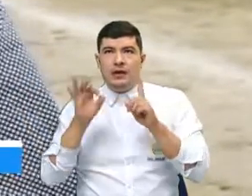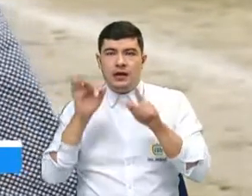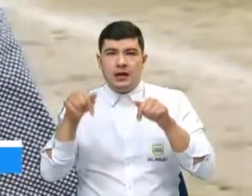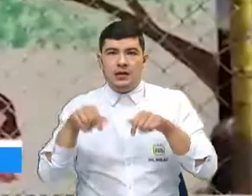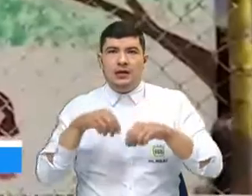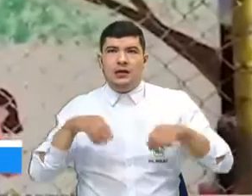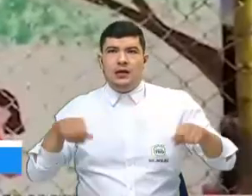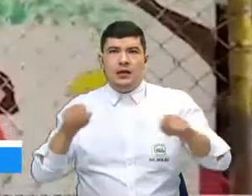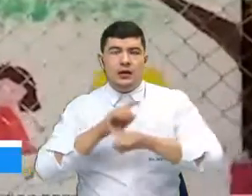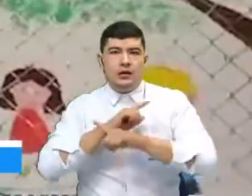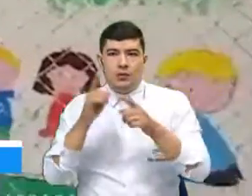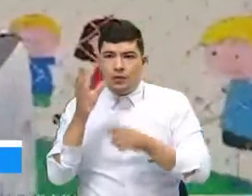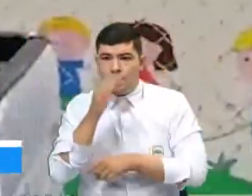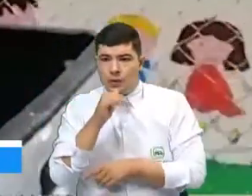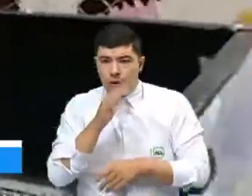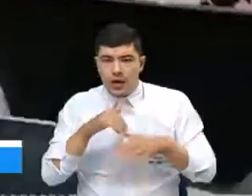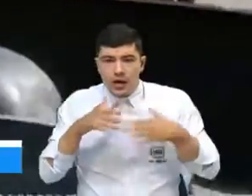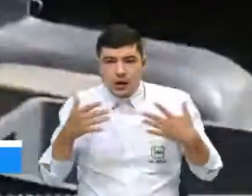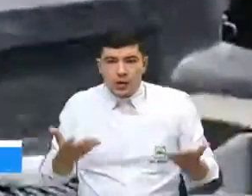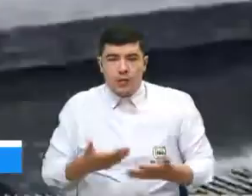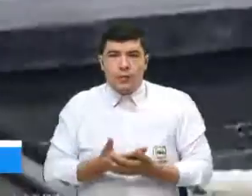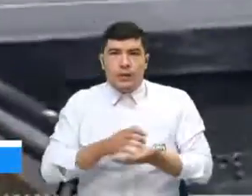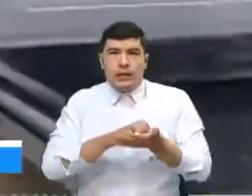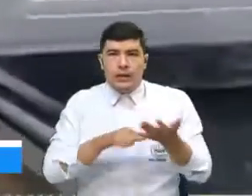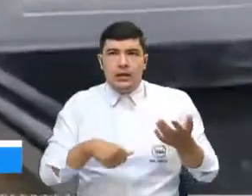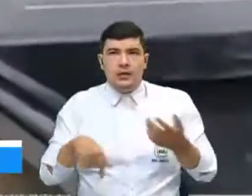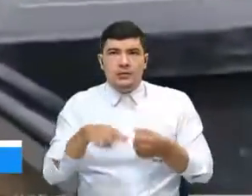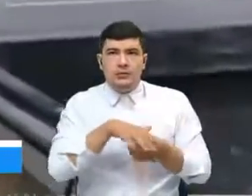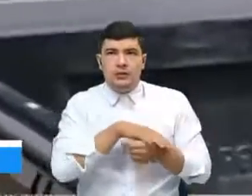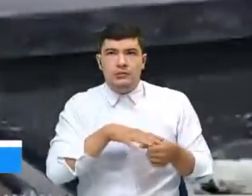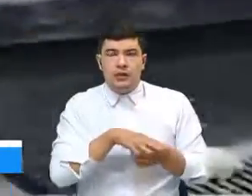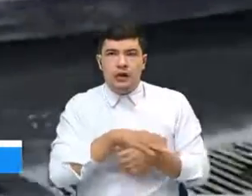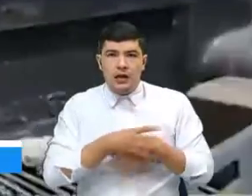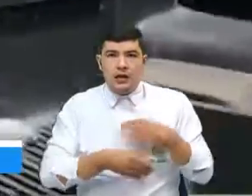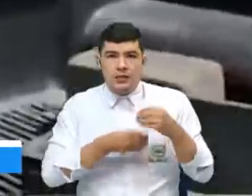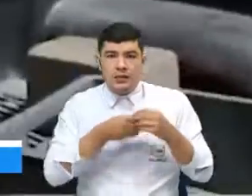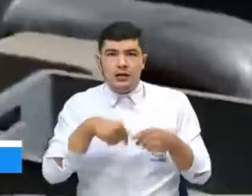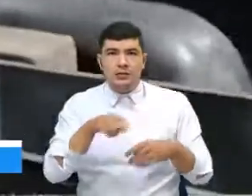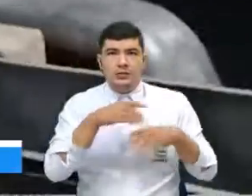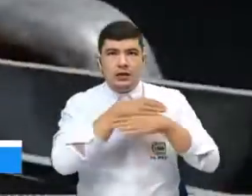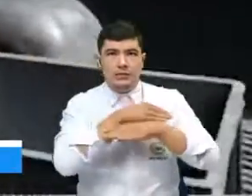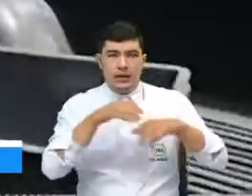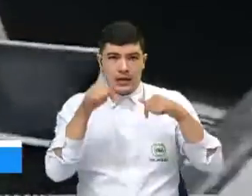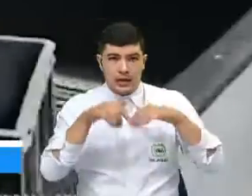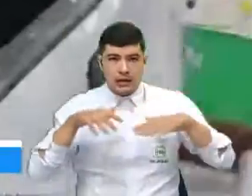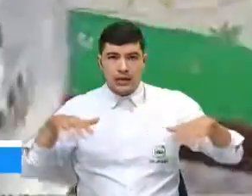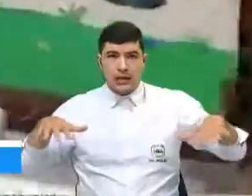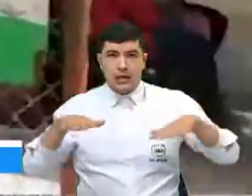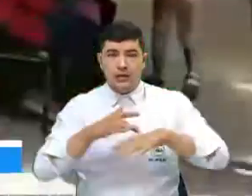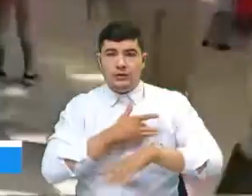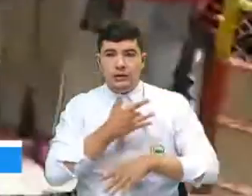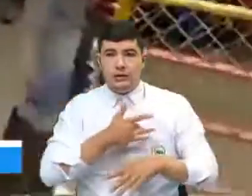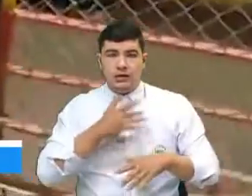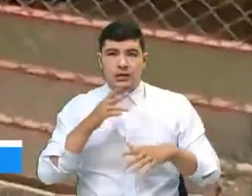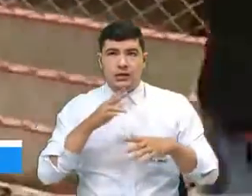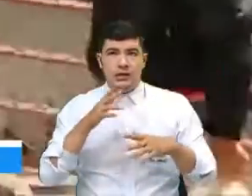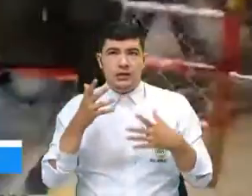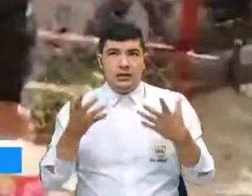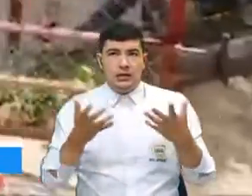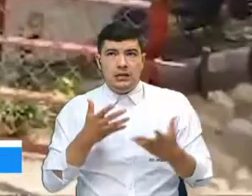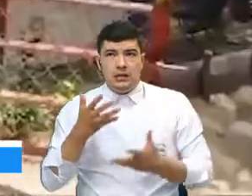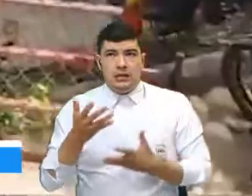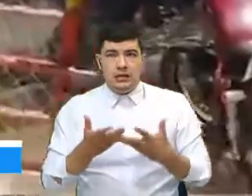terreno no se prestan, porque no hay cómo desquitarse de la carretera, los caminos, los campos se sienten minados.